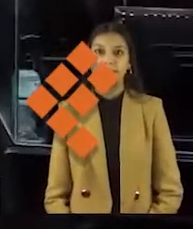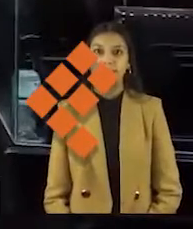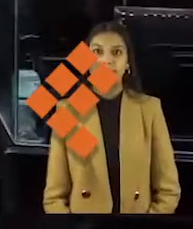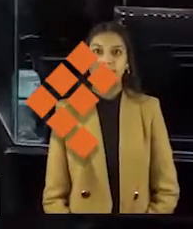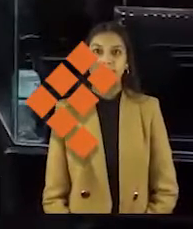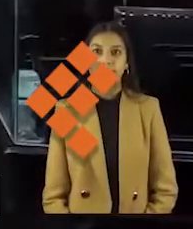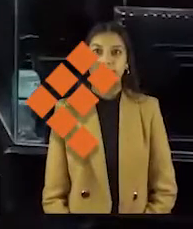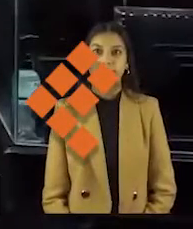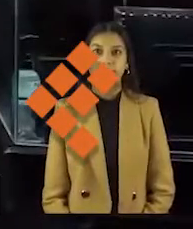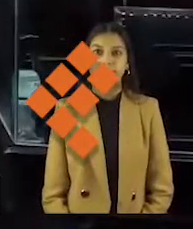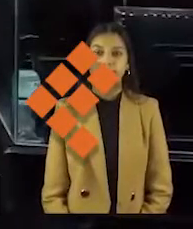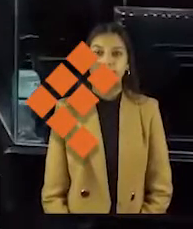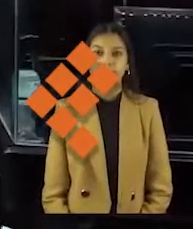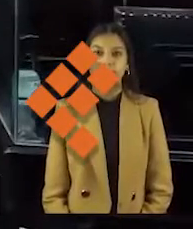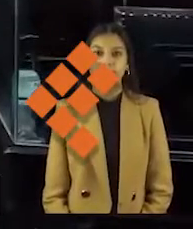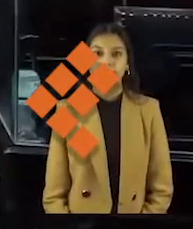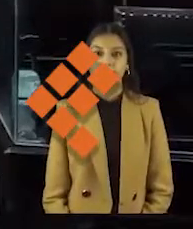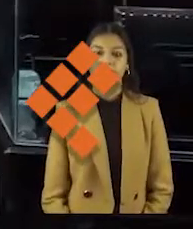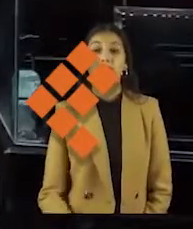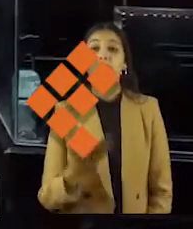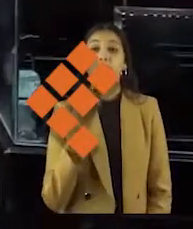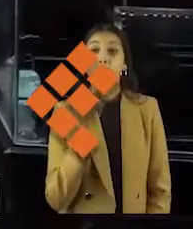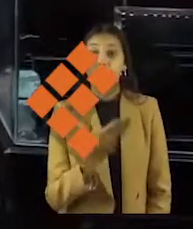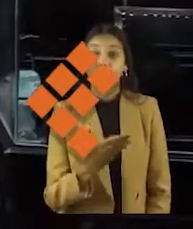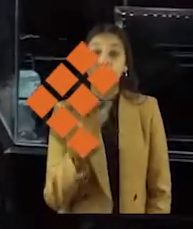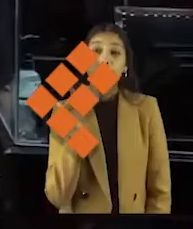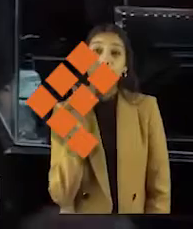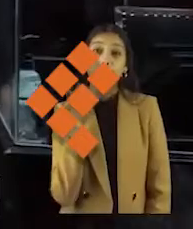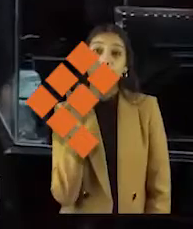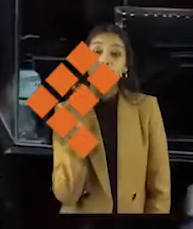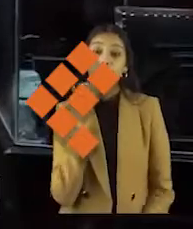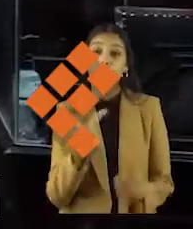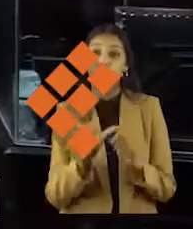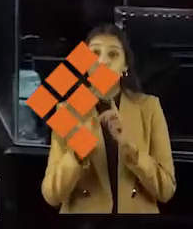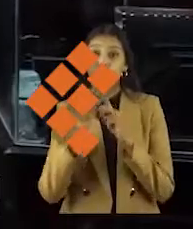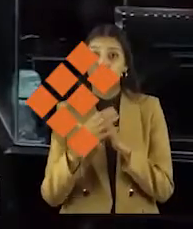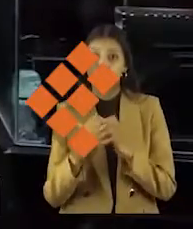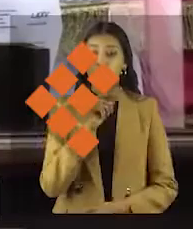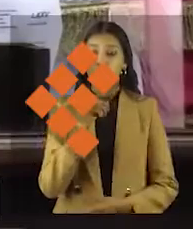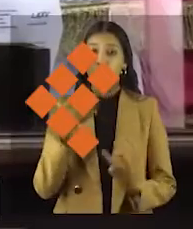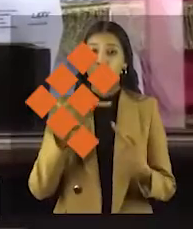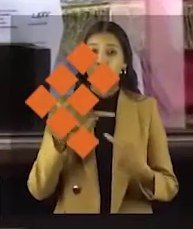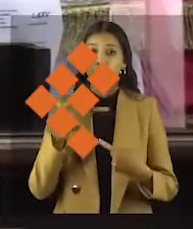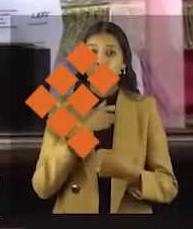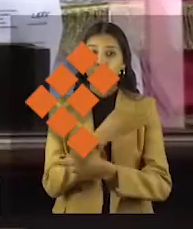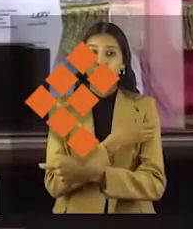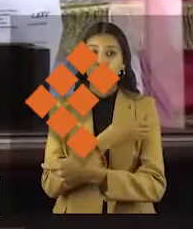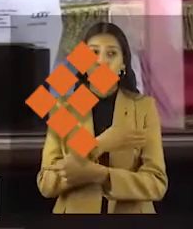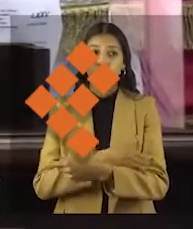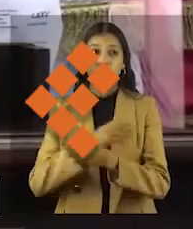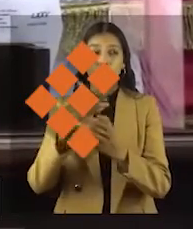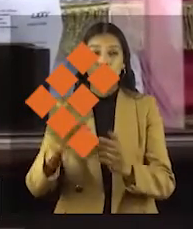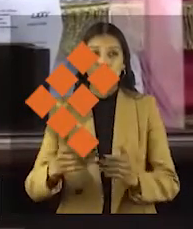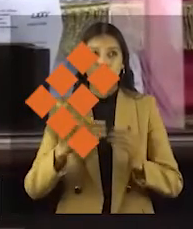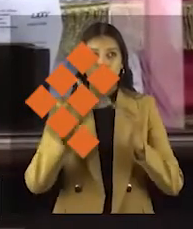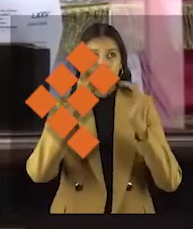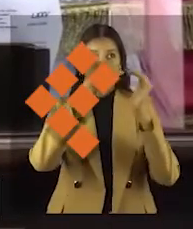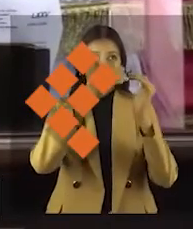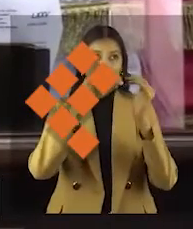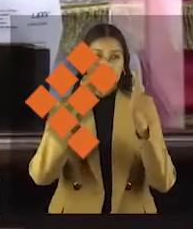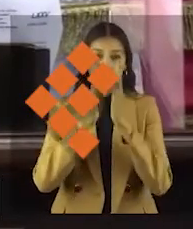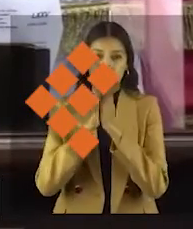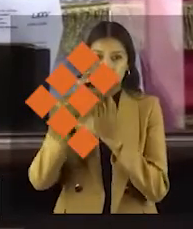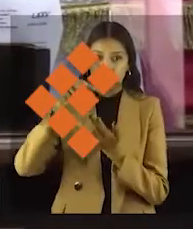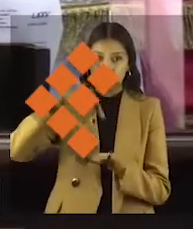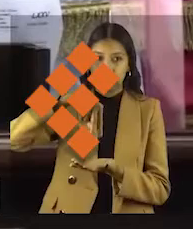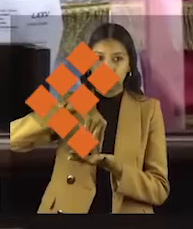actividades legislativas, por lo que se le autoriza todos los suministros materiales para el trabajo de los diputados y hacen la dispersión de la nómina de diputados, empleados